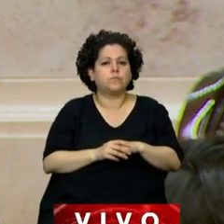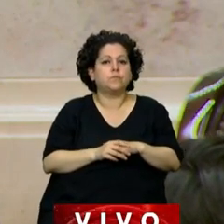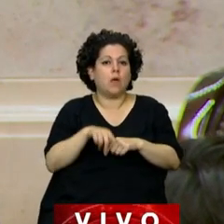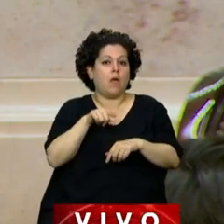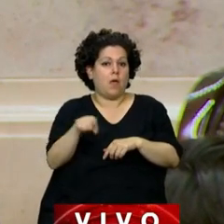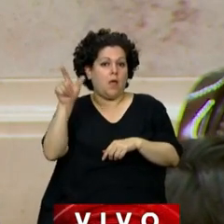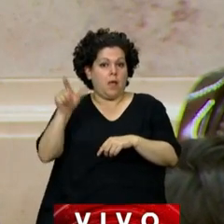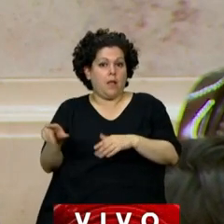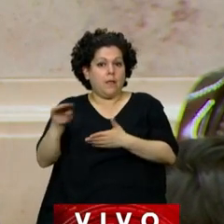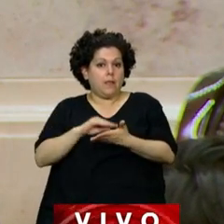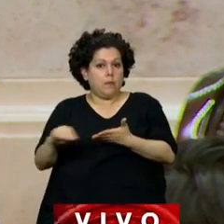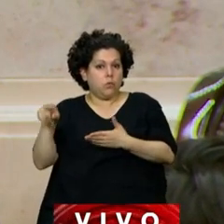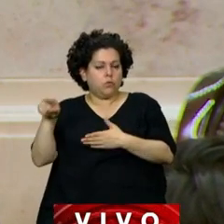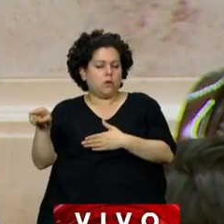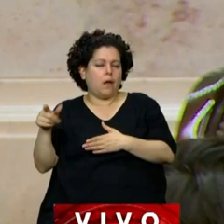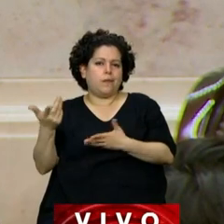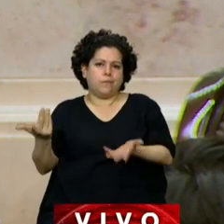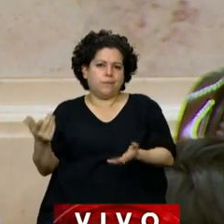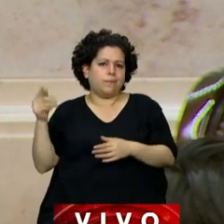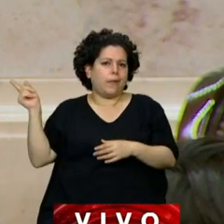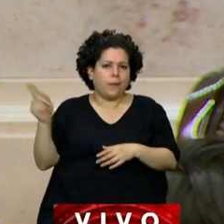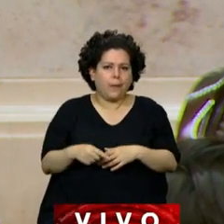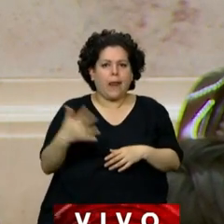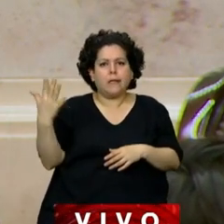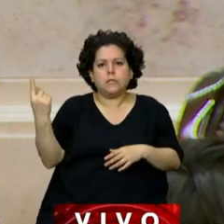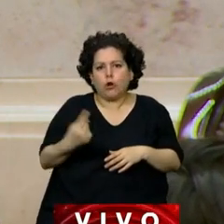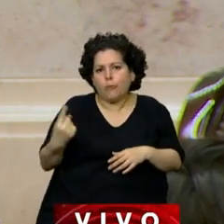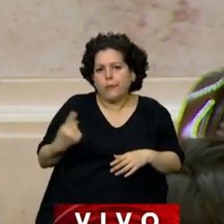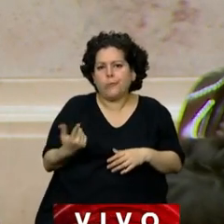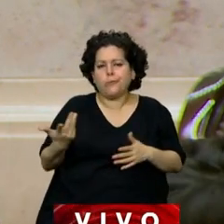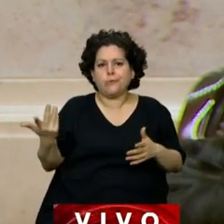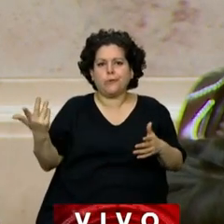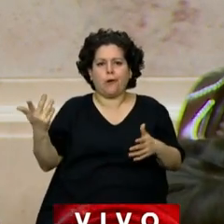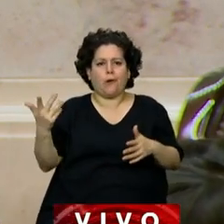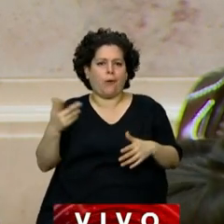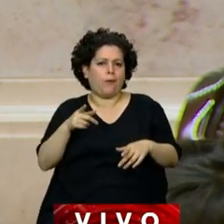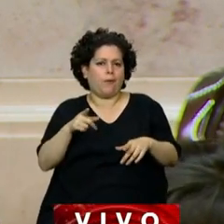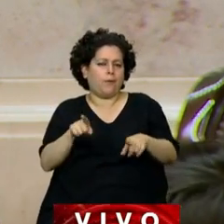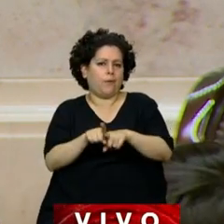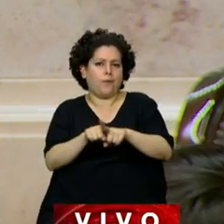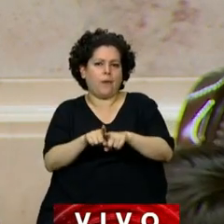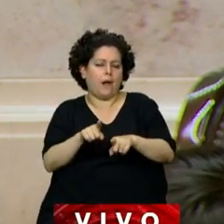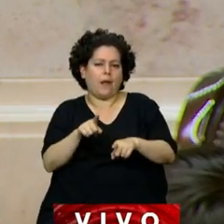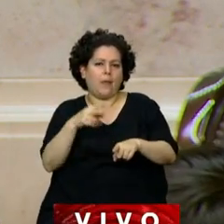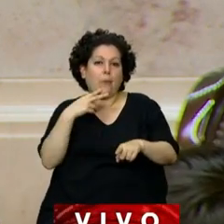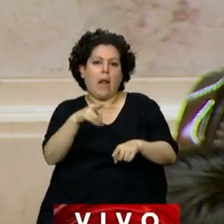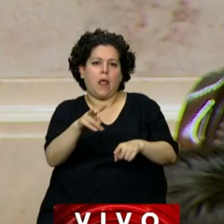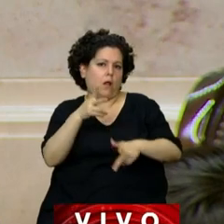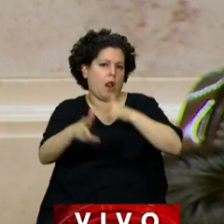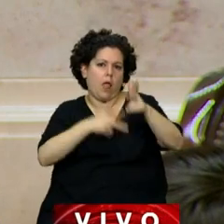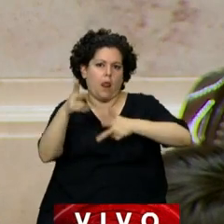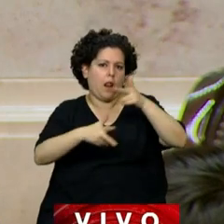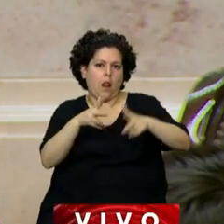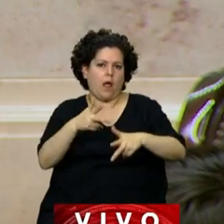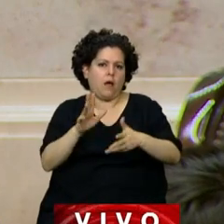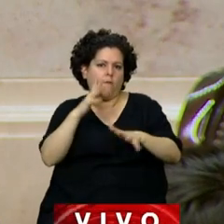este diputado que nos tiene acostumbrados viene 5 minutos, larga su veneno,